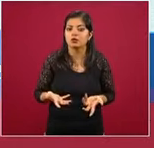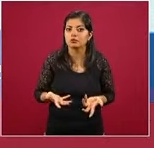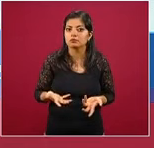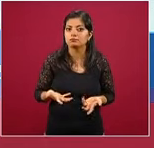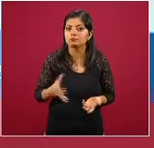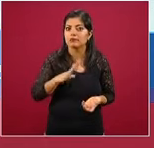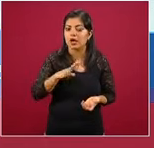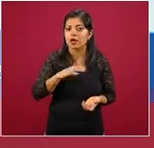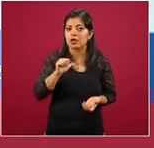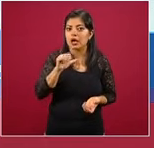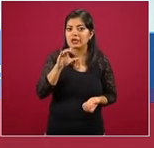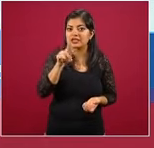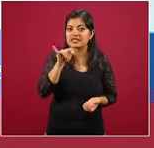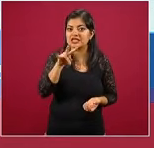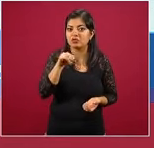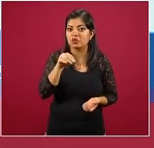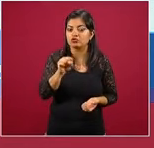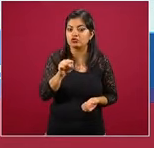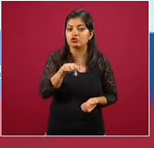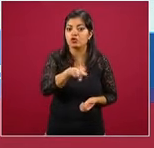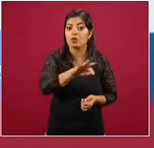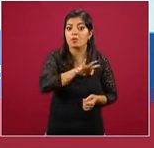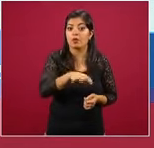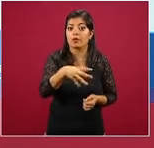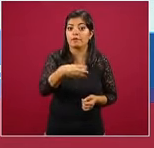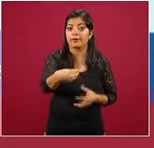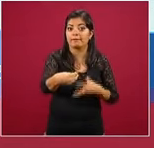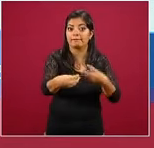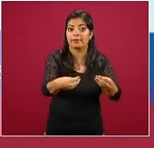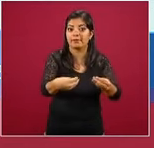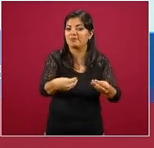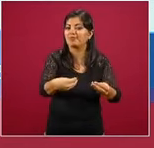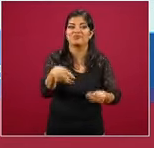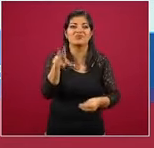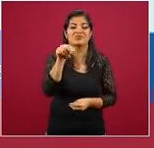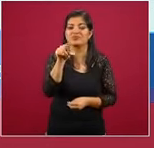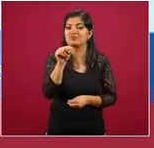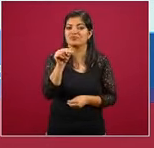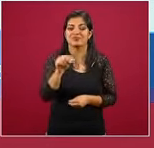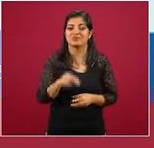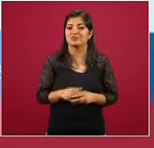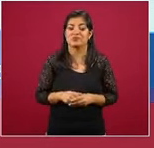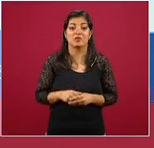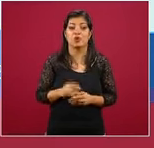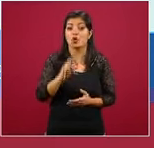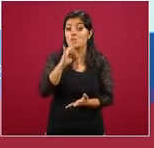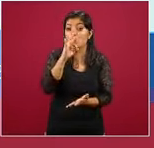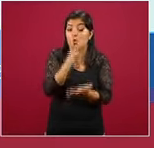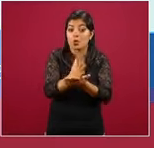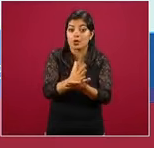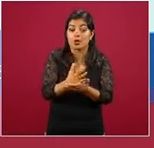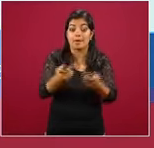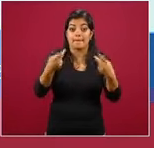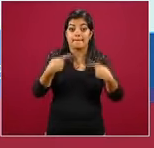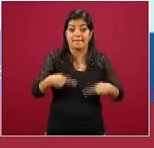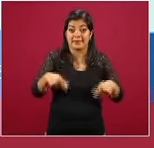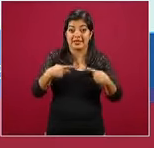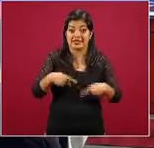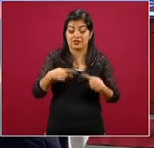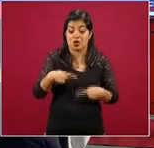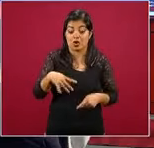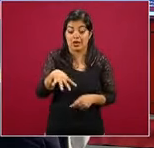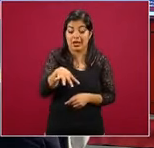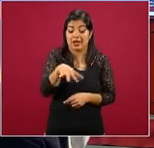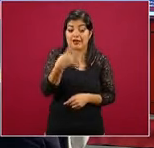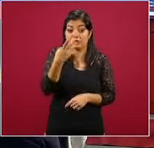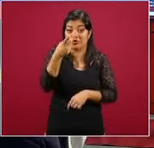casos activos a la transmisión, y no es el caso. Solamente las personas en los últimos 14